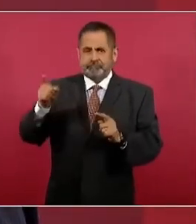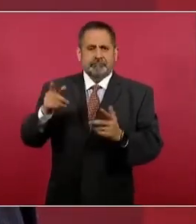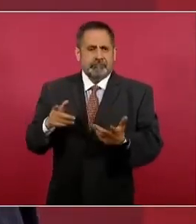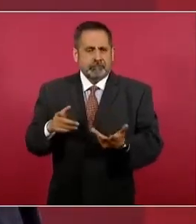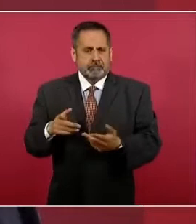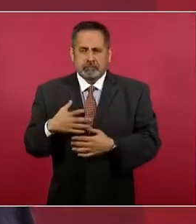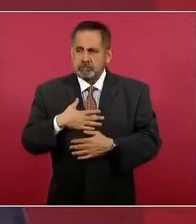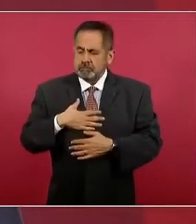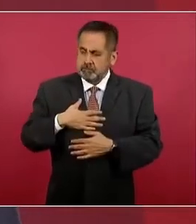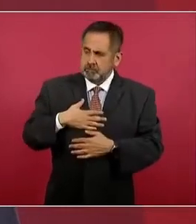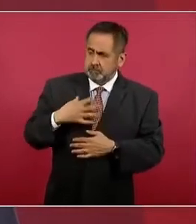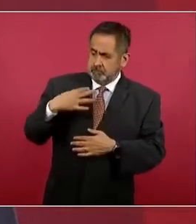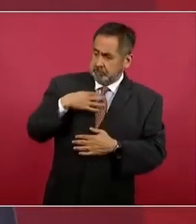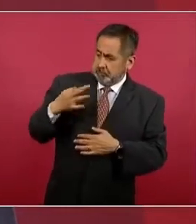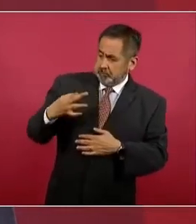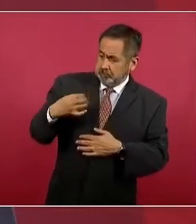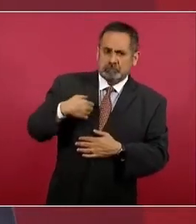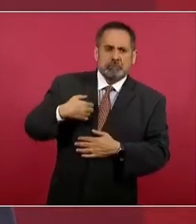aceptar